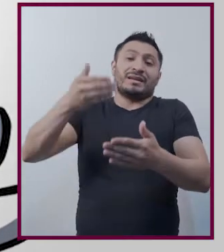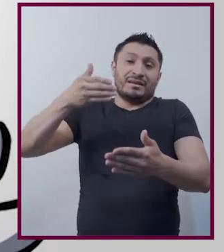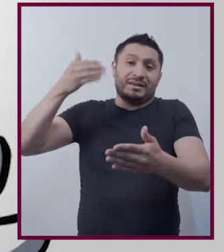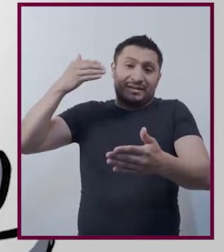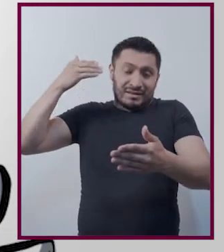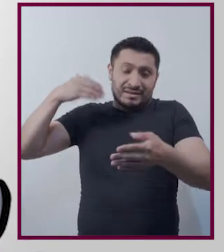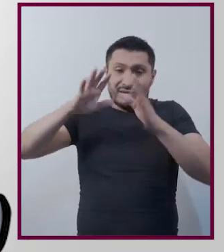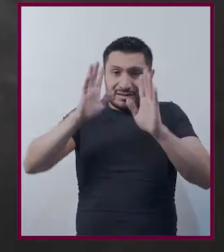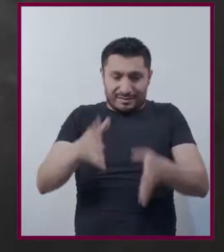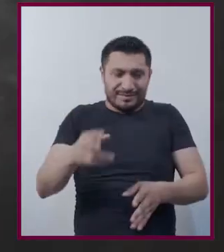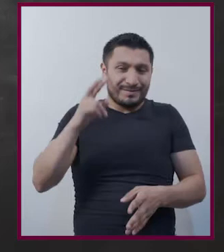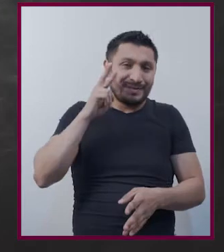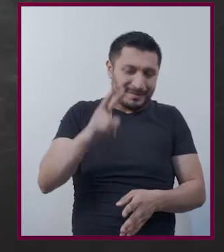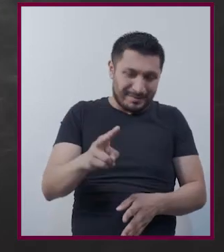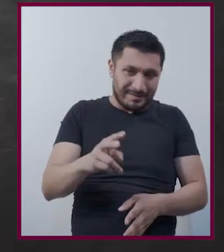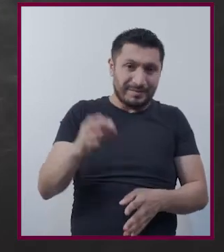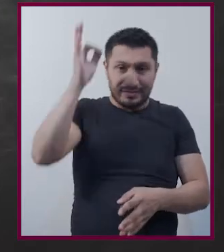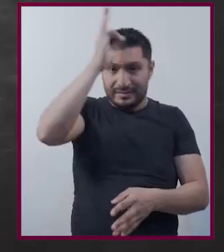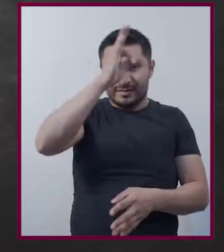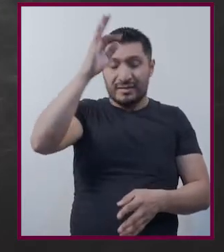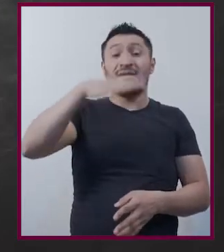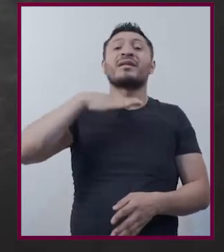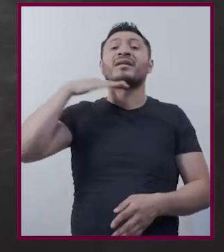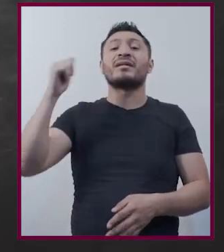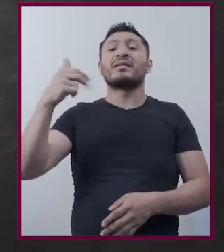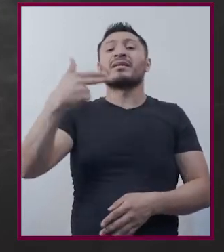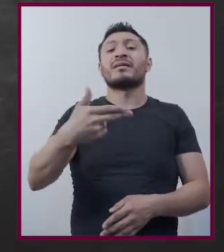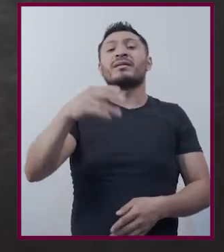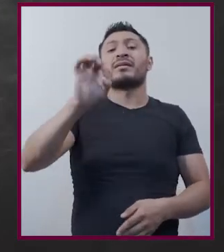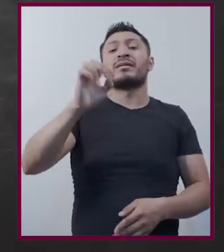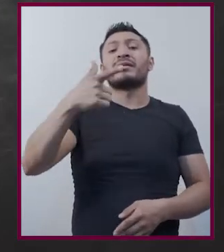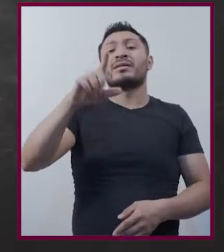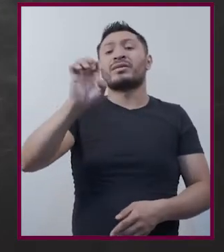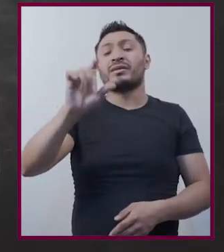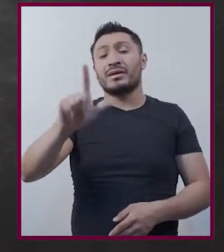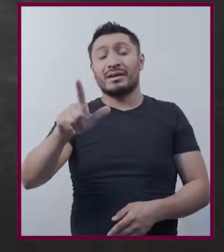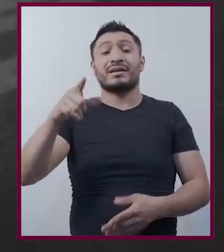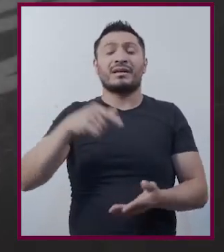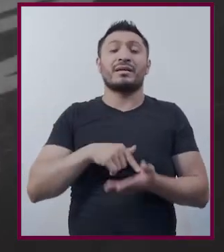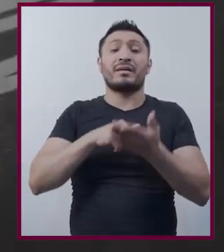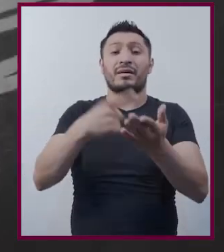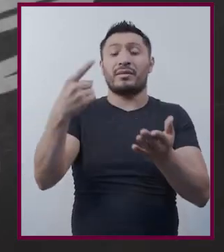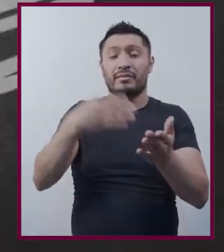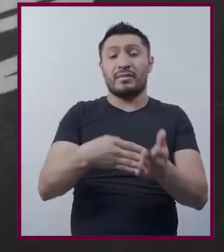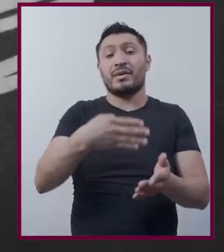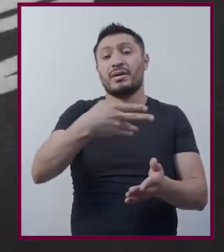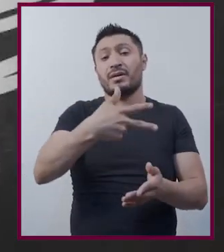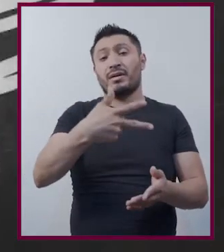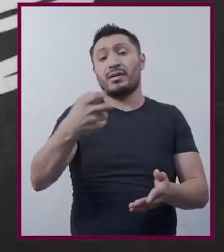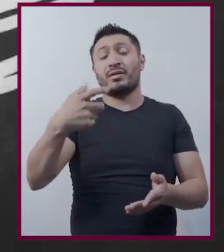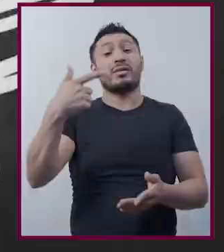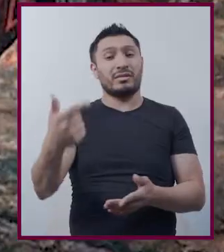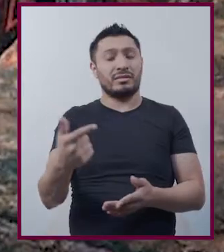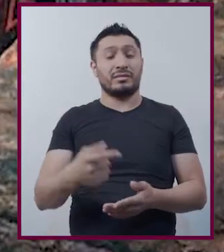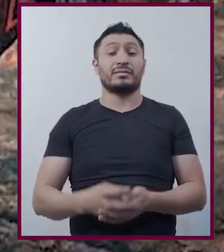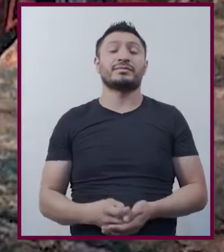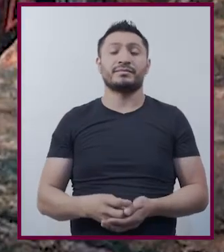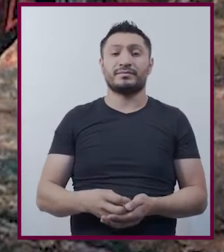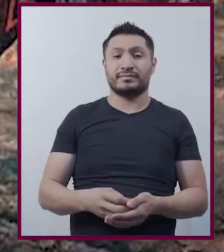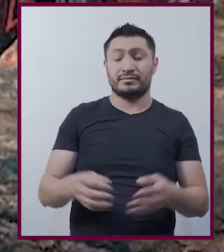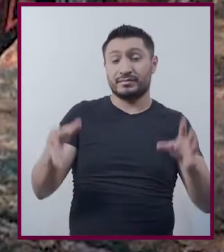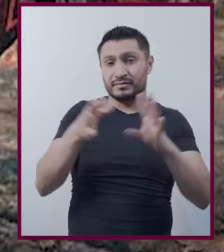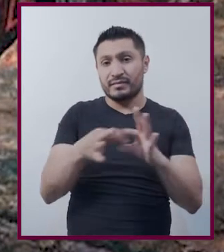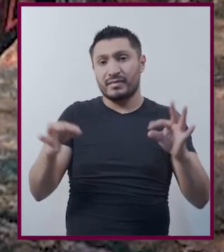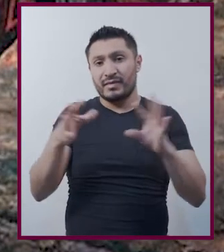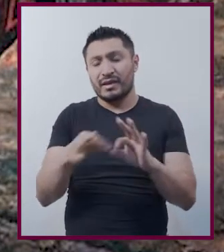al inicio del programa, el filósofo alemán Hegel lo había propuesto en 1807, en su caso